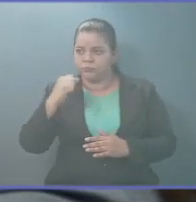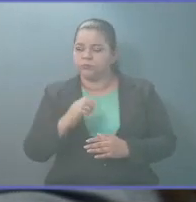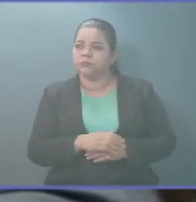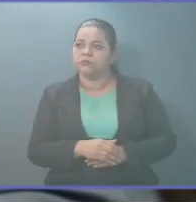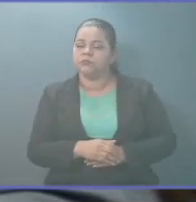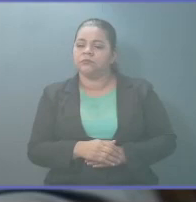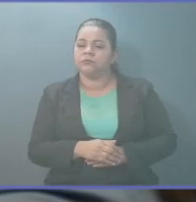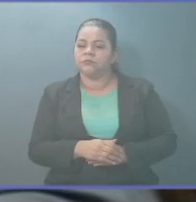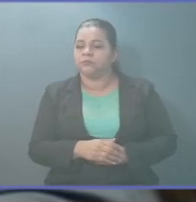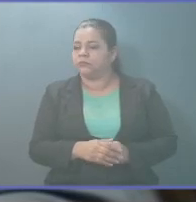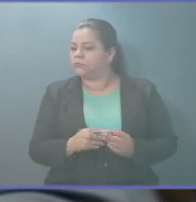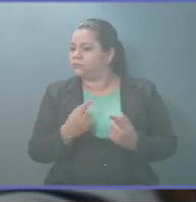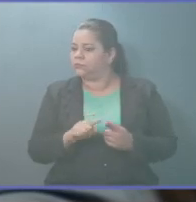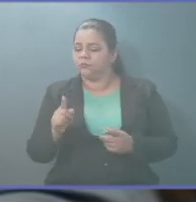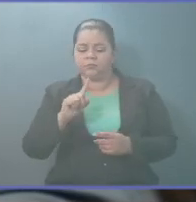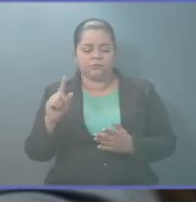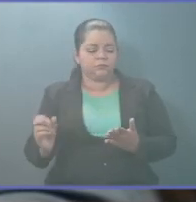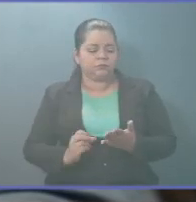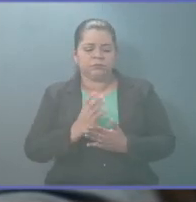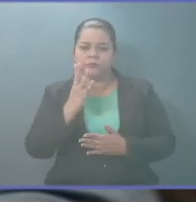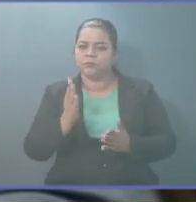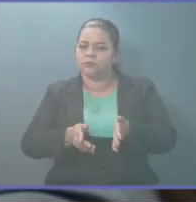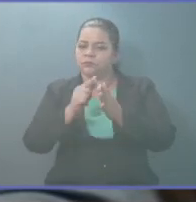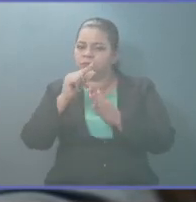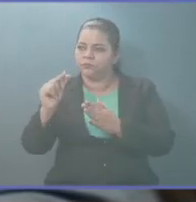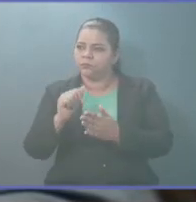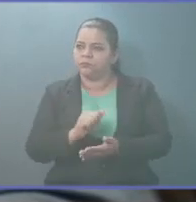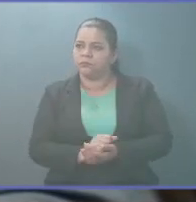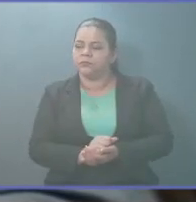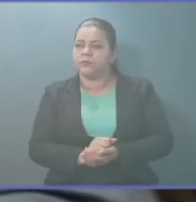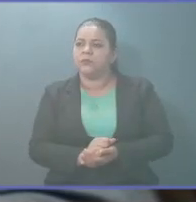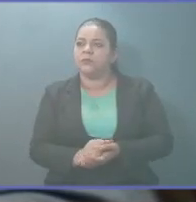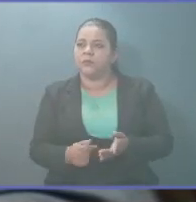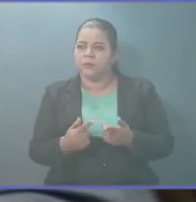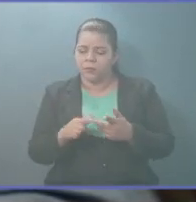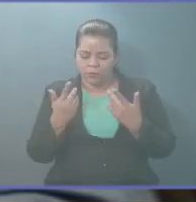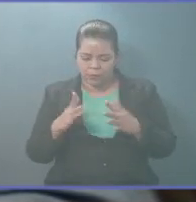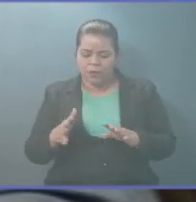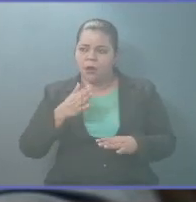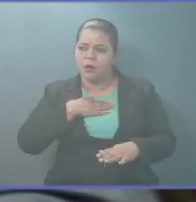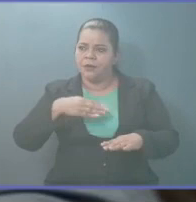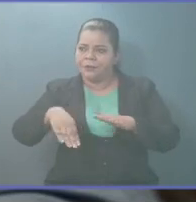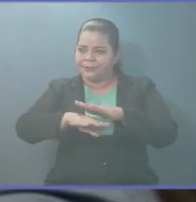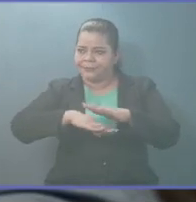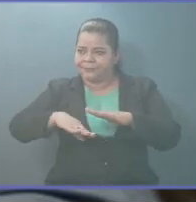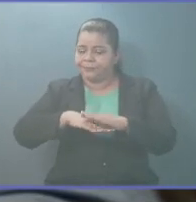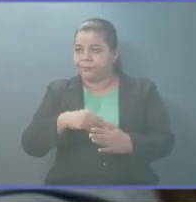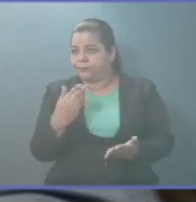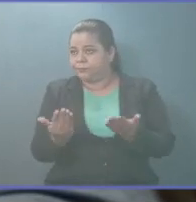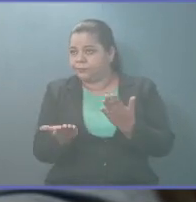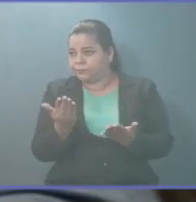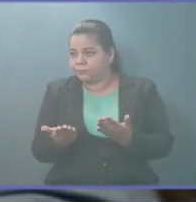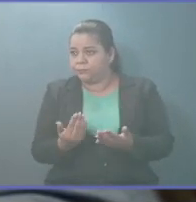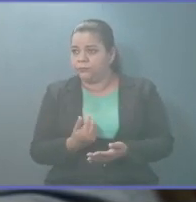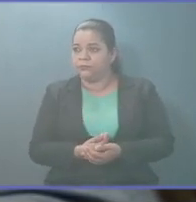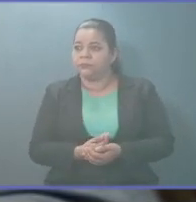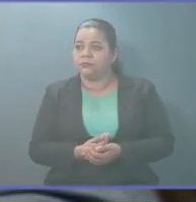discutíamos cuando estábamos aprobando la ley, de eliminar todo factor de discriminación que existen hacia las personas con discapacidad, así es